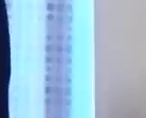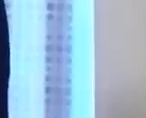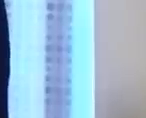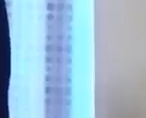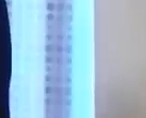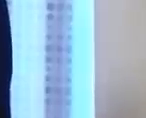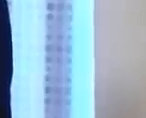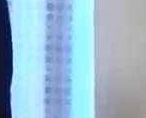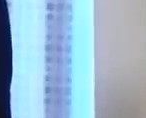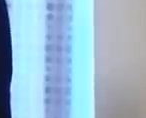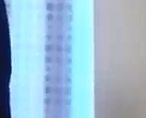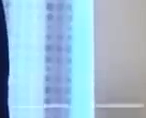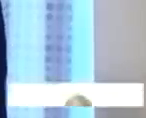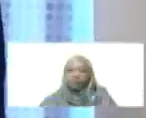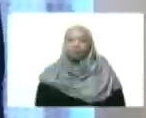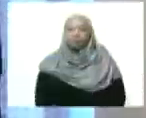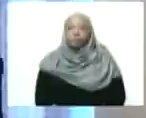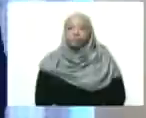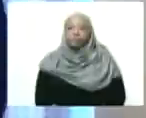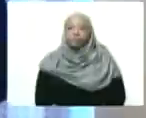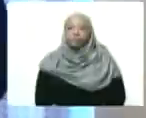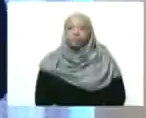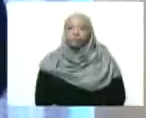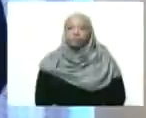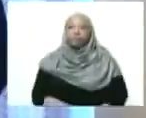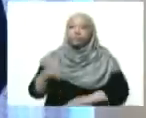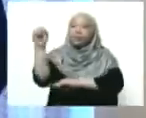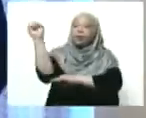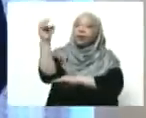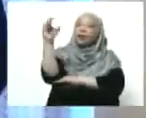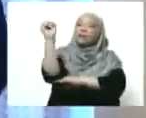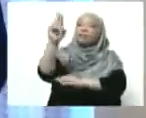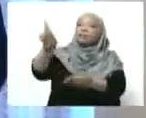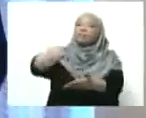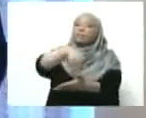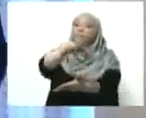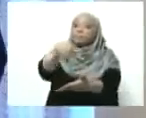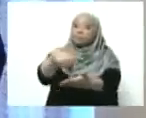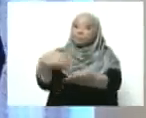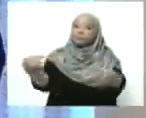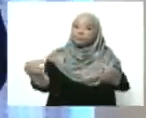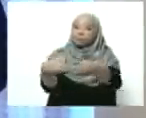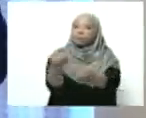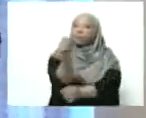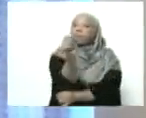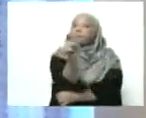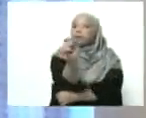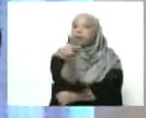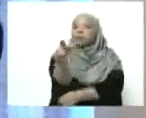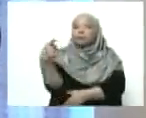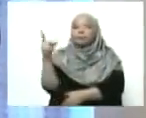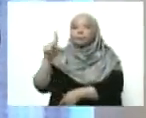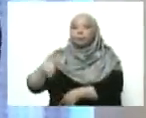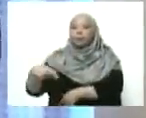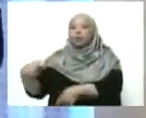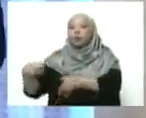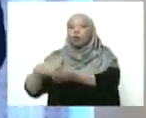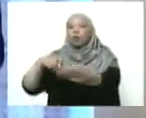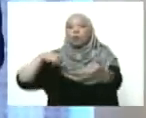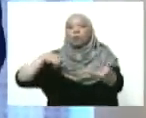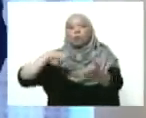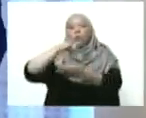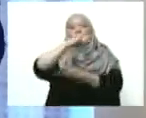A esta hora, información de último minuto, la Comisión Especial designada por la Asamblea Nacional, directiva del Partido Socialista Unido de Venezuela y el gremio de Conviasa